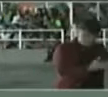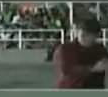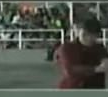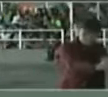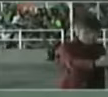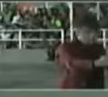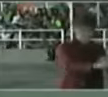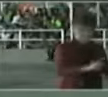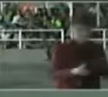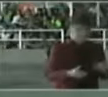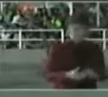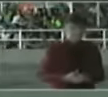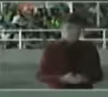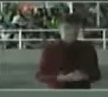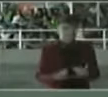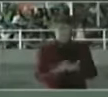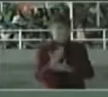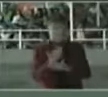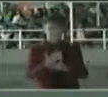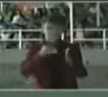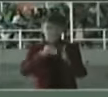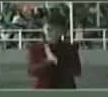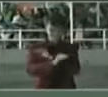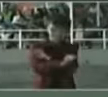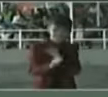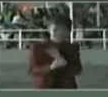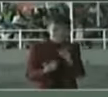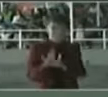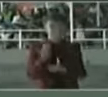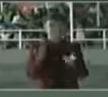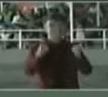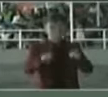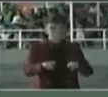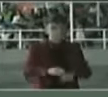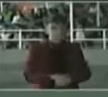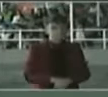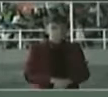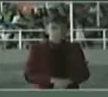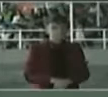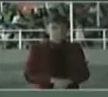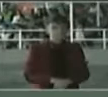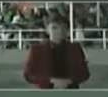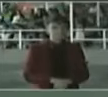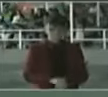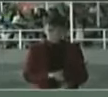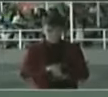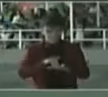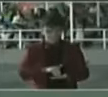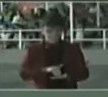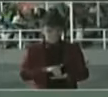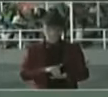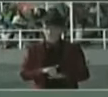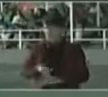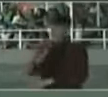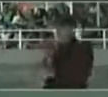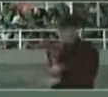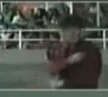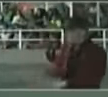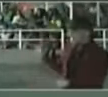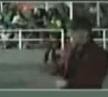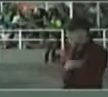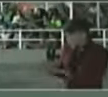Ahora vemos unos nuevos mensajeros de Cristo que tampoco ceden a las amenazas de muerte, a los